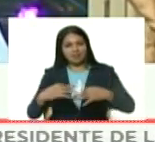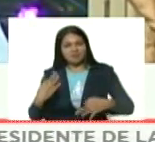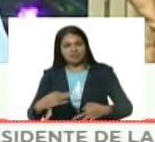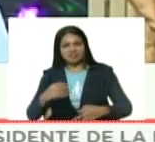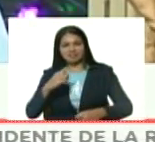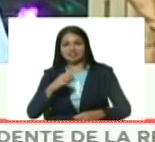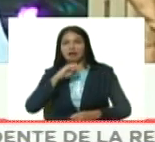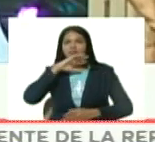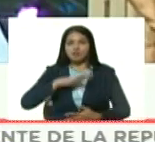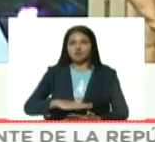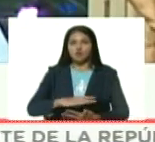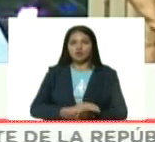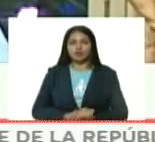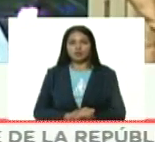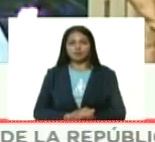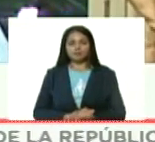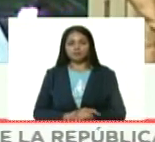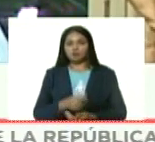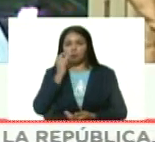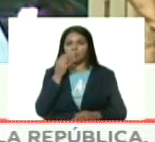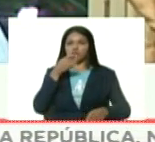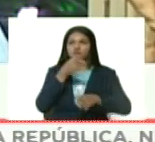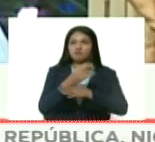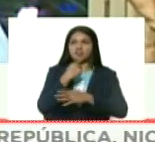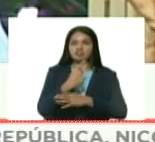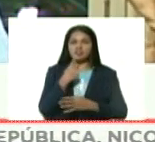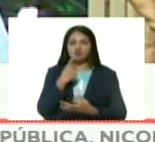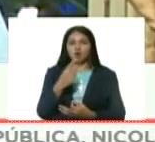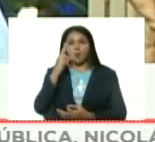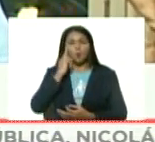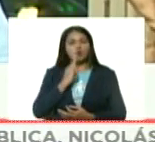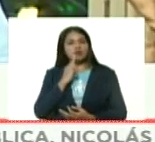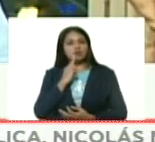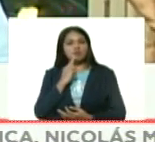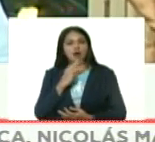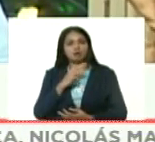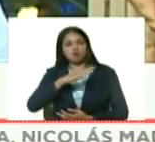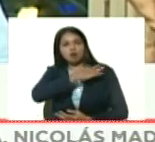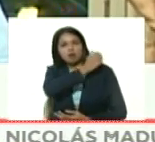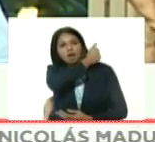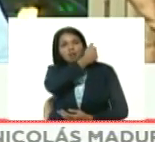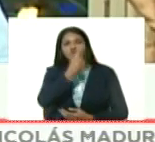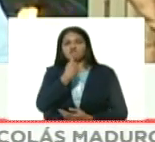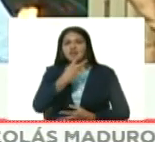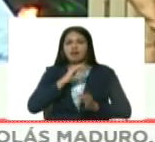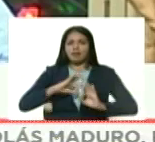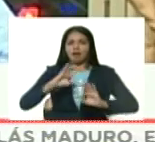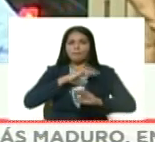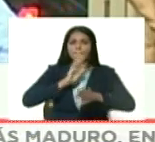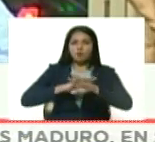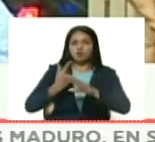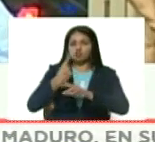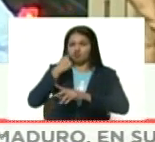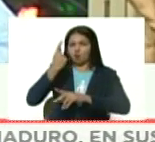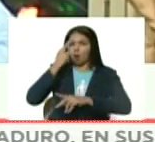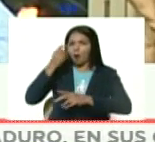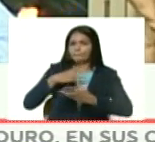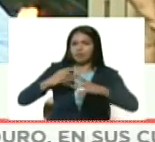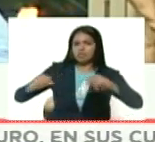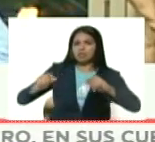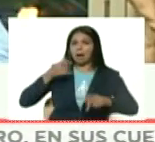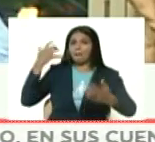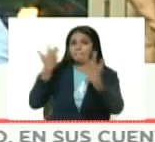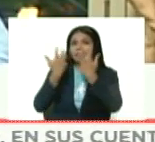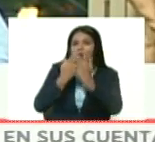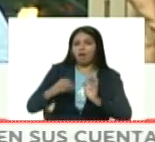leyenda. Salió Rondón y dijo, Bolívar, general, no diga eso, porque Rondón y los llaneros aún no